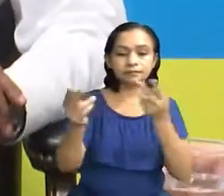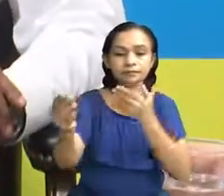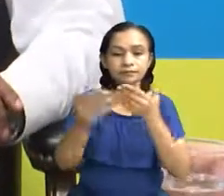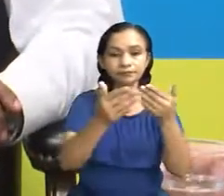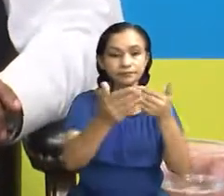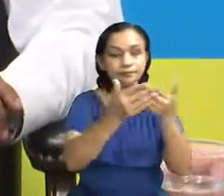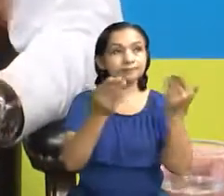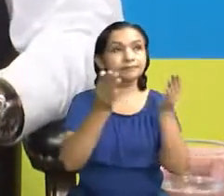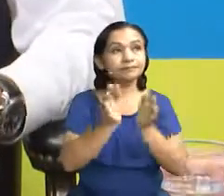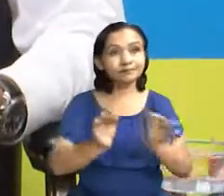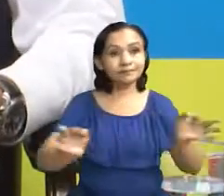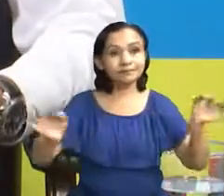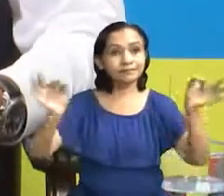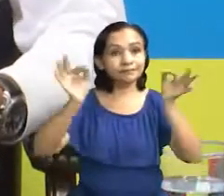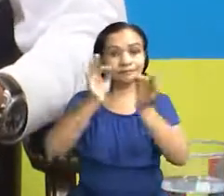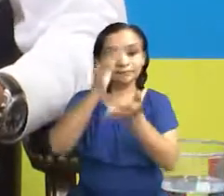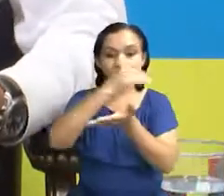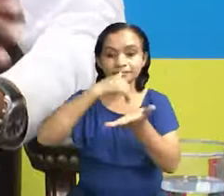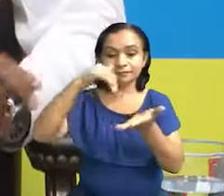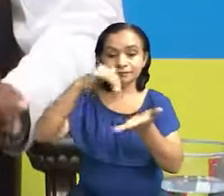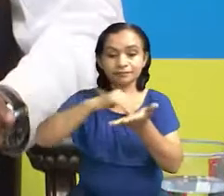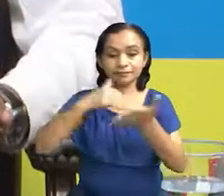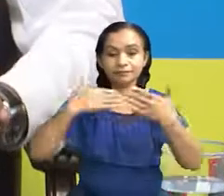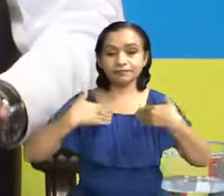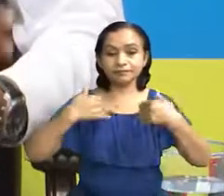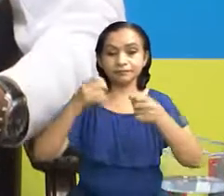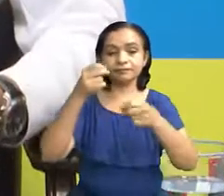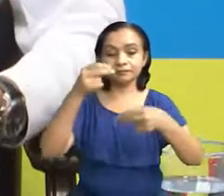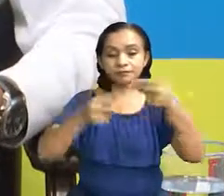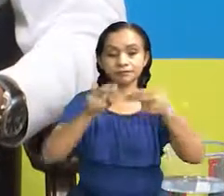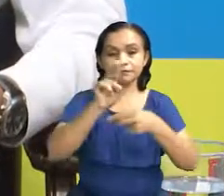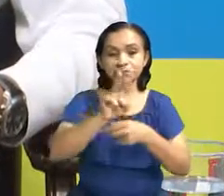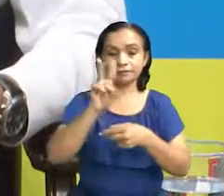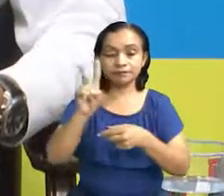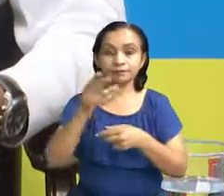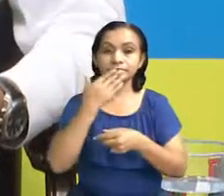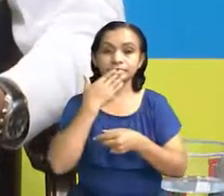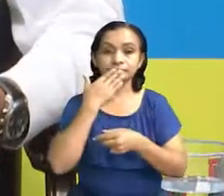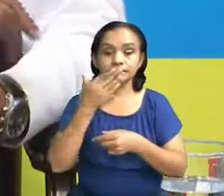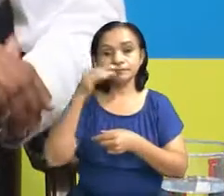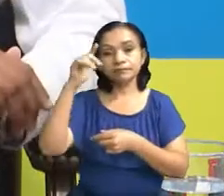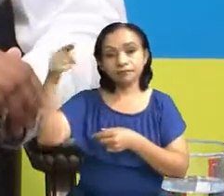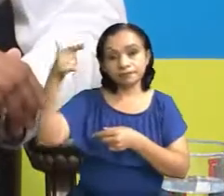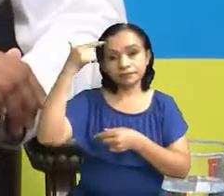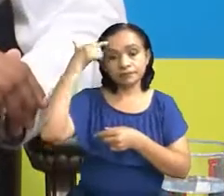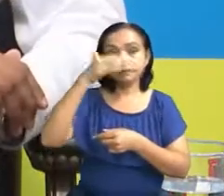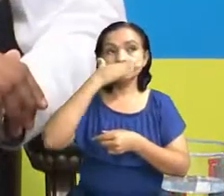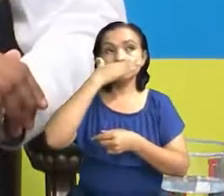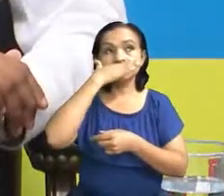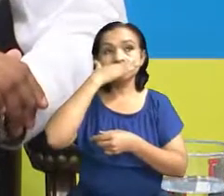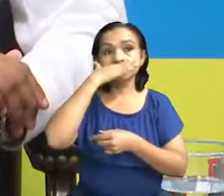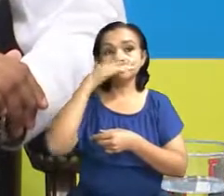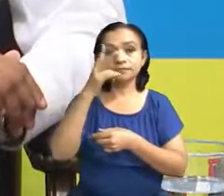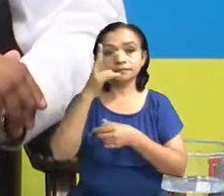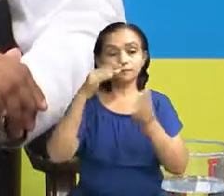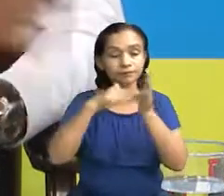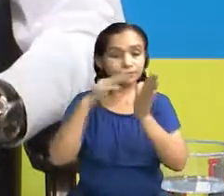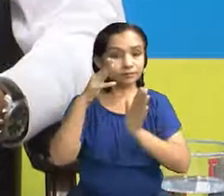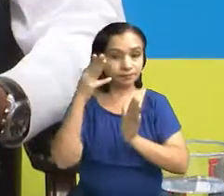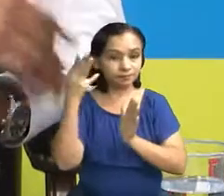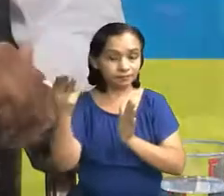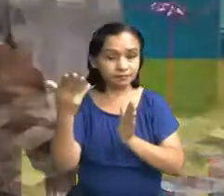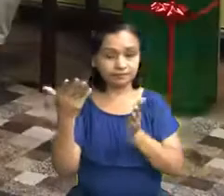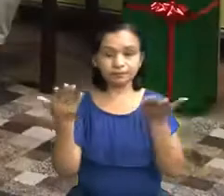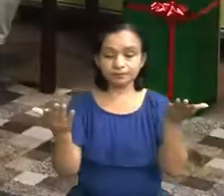noticia: el centro de salud número 22 que inaugura el buen gobierno sandinista en este año 2019. Una